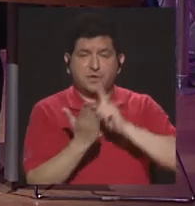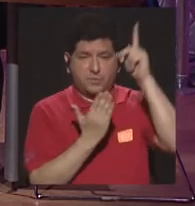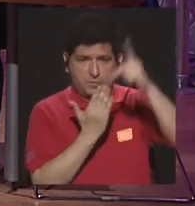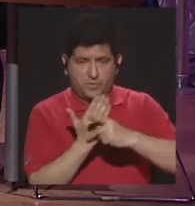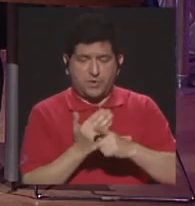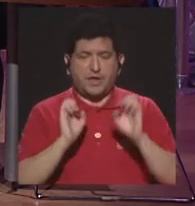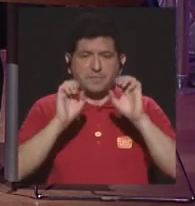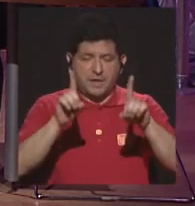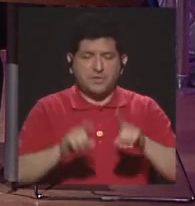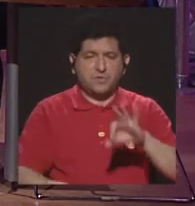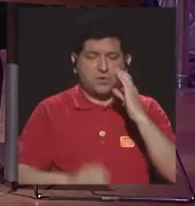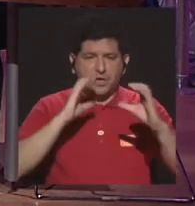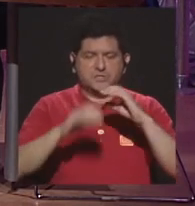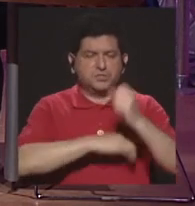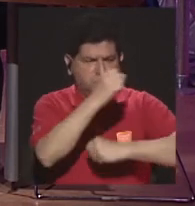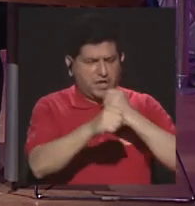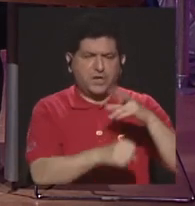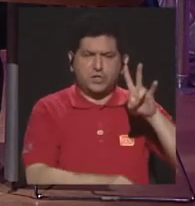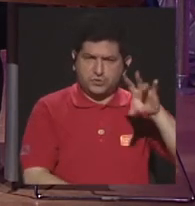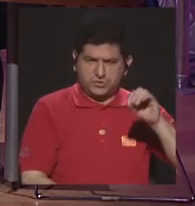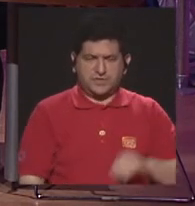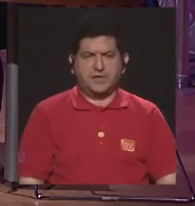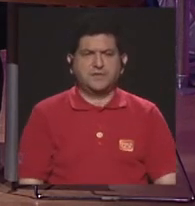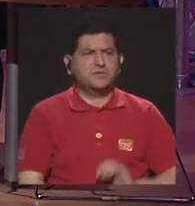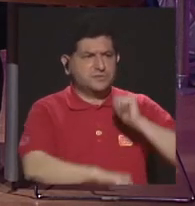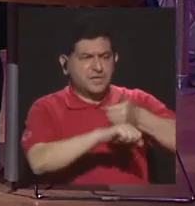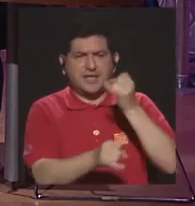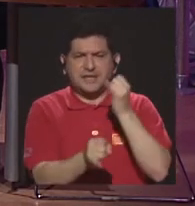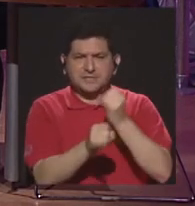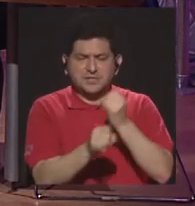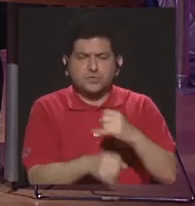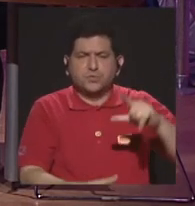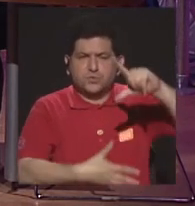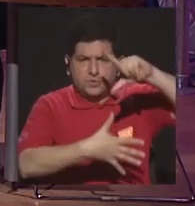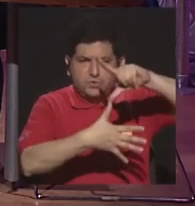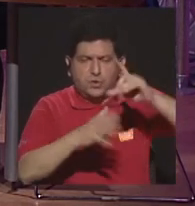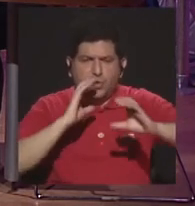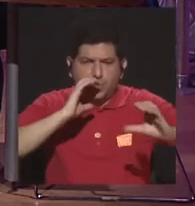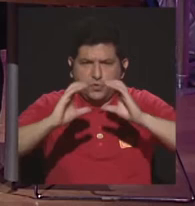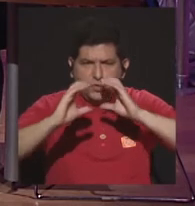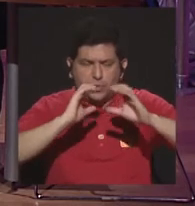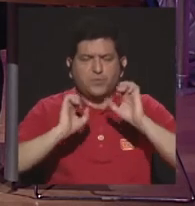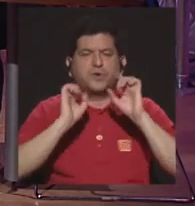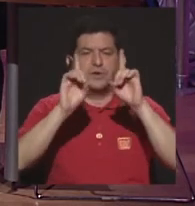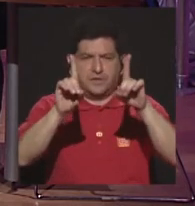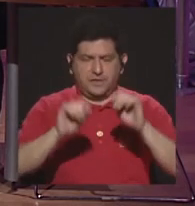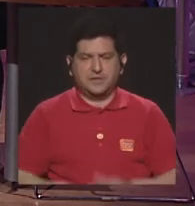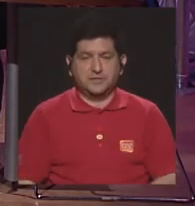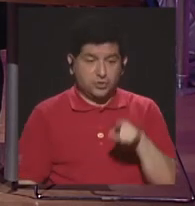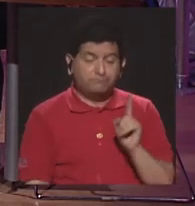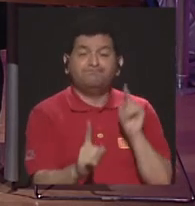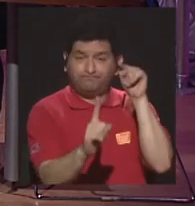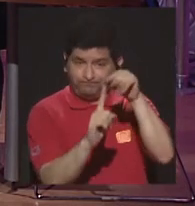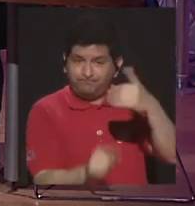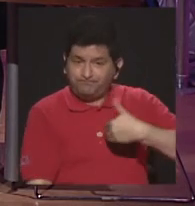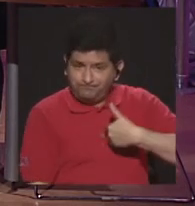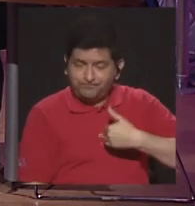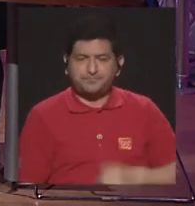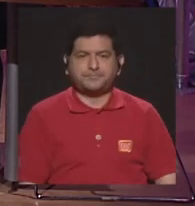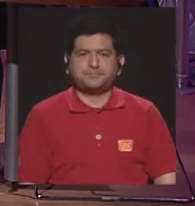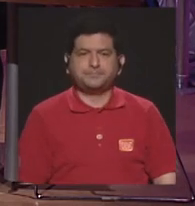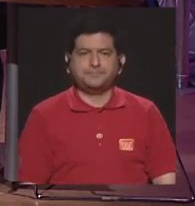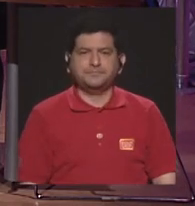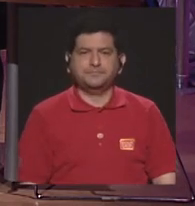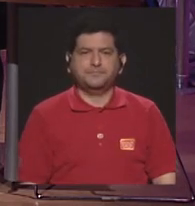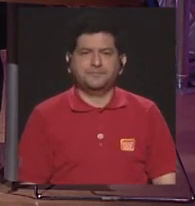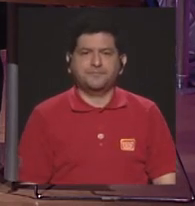educación para los medios desde los años 70, incluso fue creado el Instituto Latinoamericano de Comunicación Educativa con ese propósito, y en lo